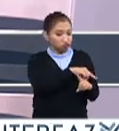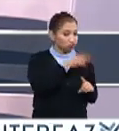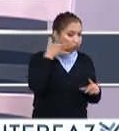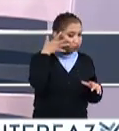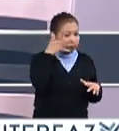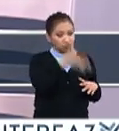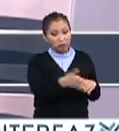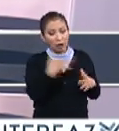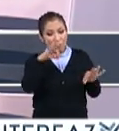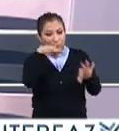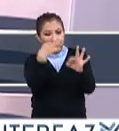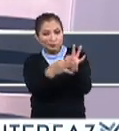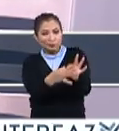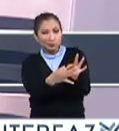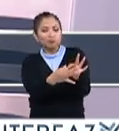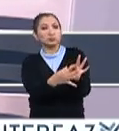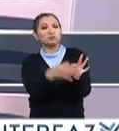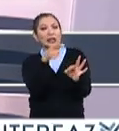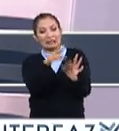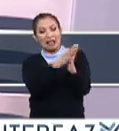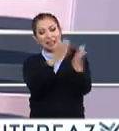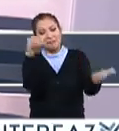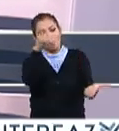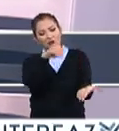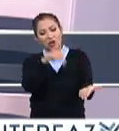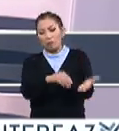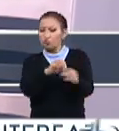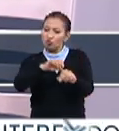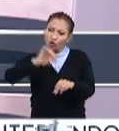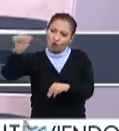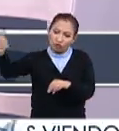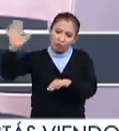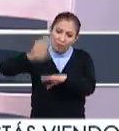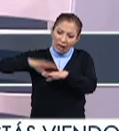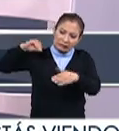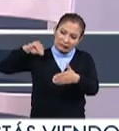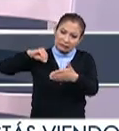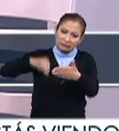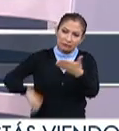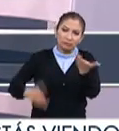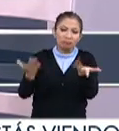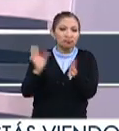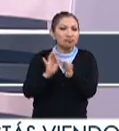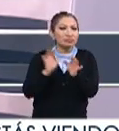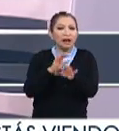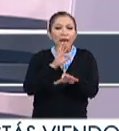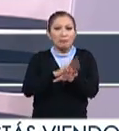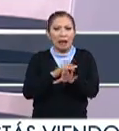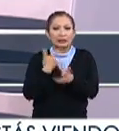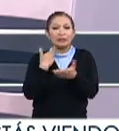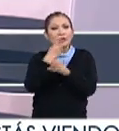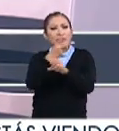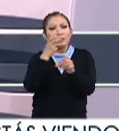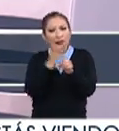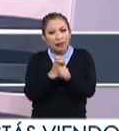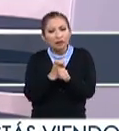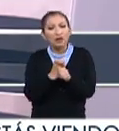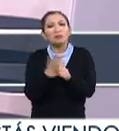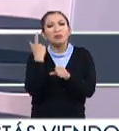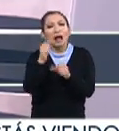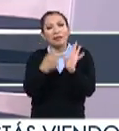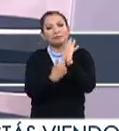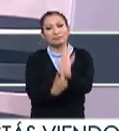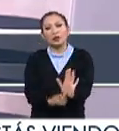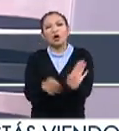verán concretadas en este libro, además de muchas otras. Cuéntanos nada más, claro, o más bien invítanos a